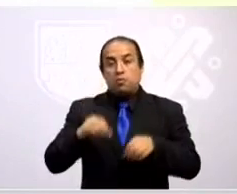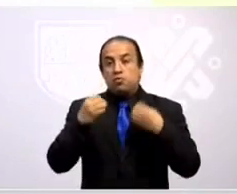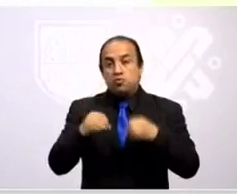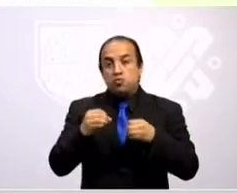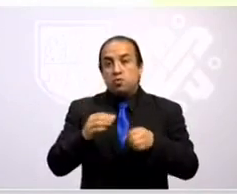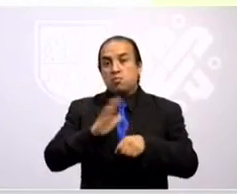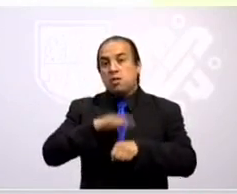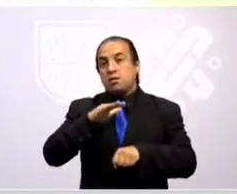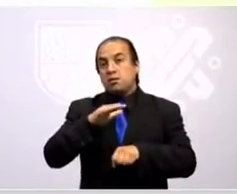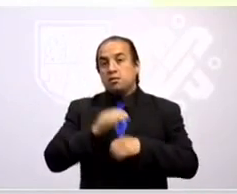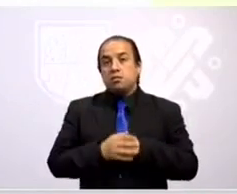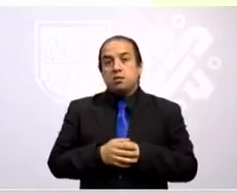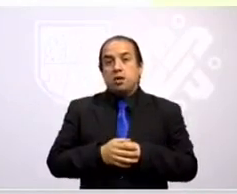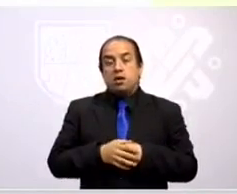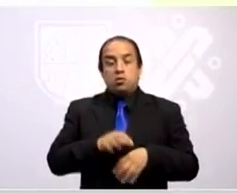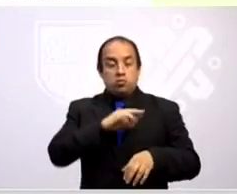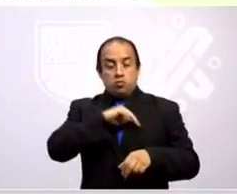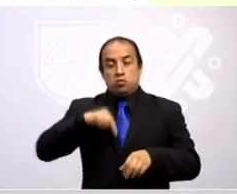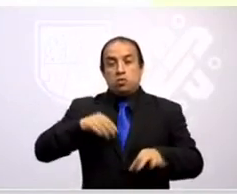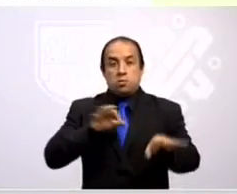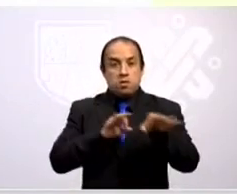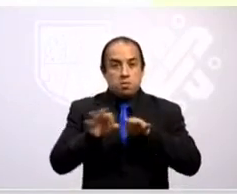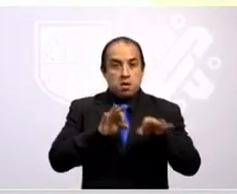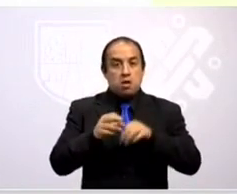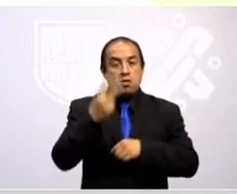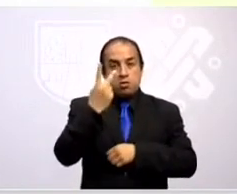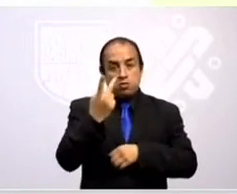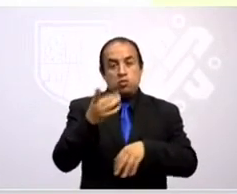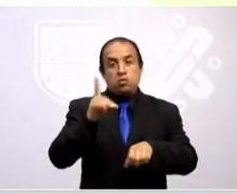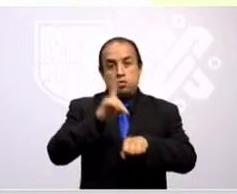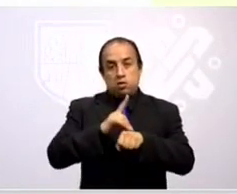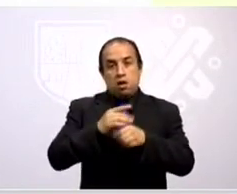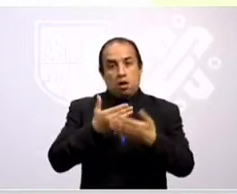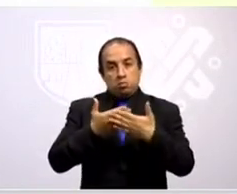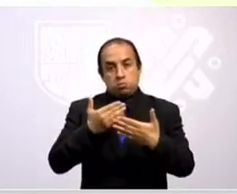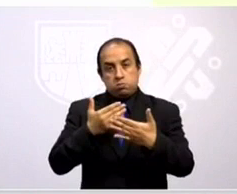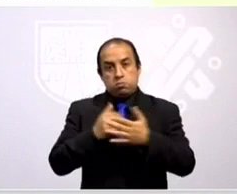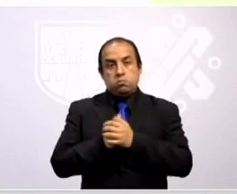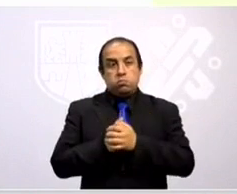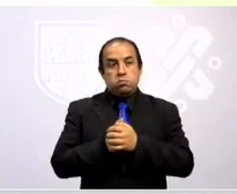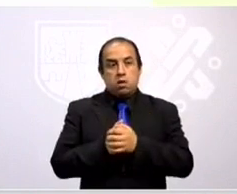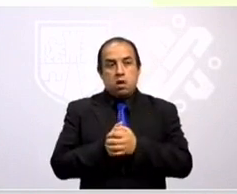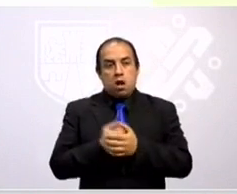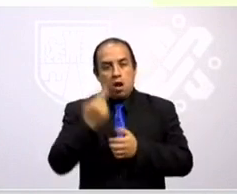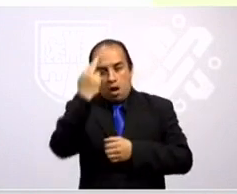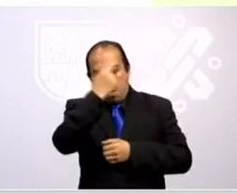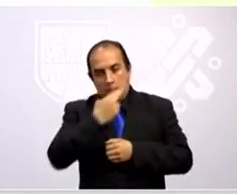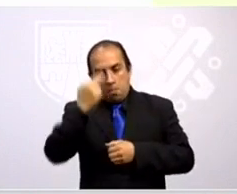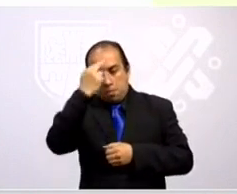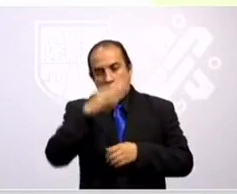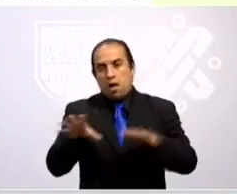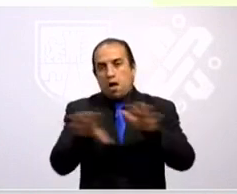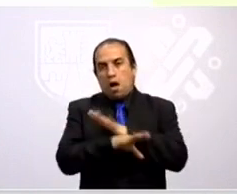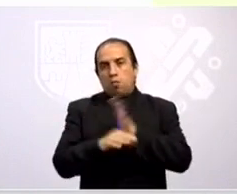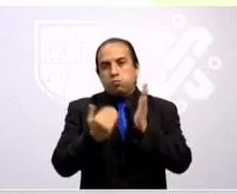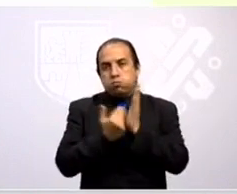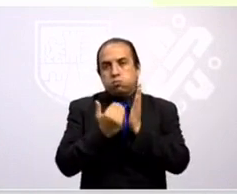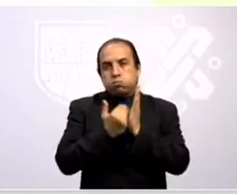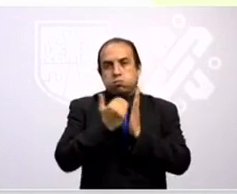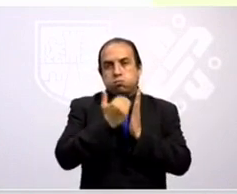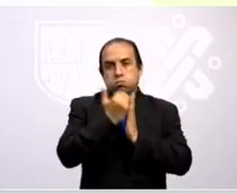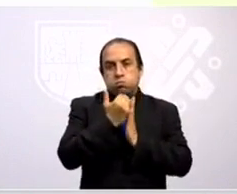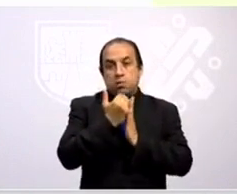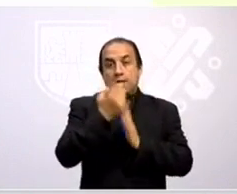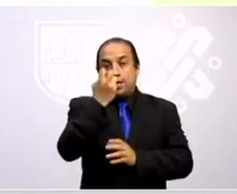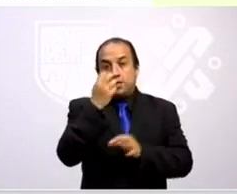es lo estamos trabajando durante bueno desde hace dos días esté viendo la tendencia este cambio de tendencia y